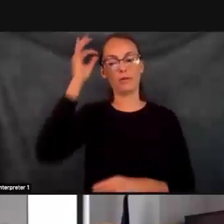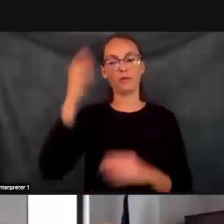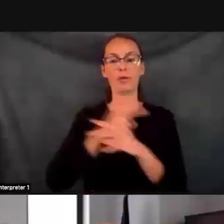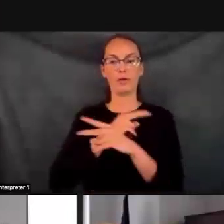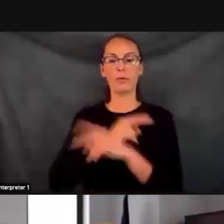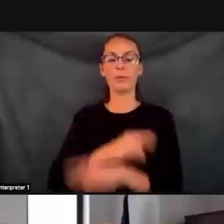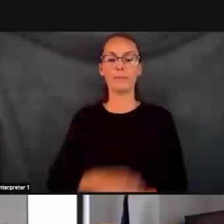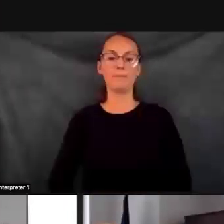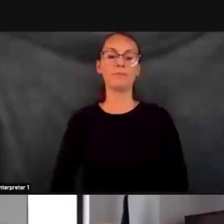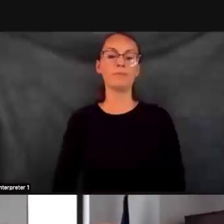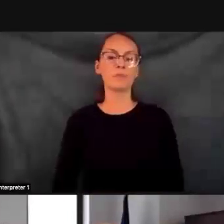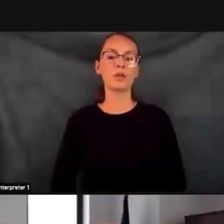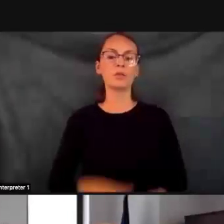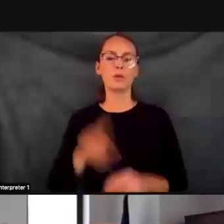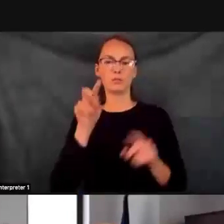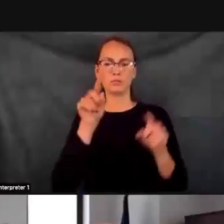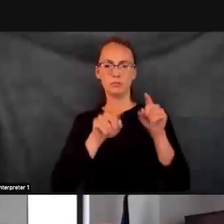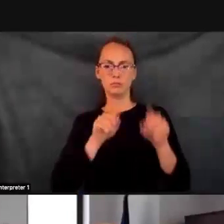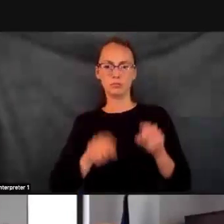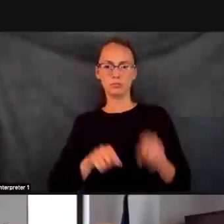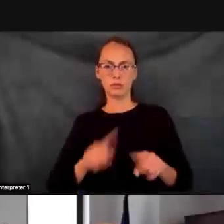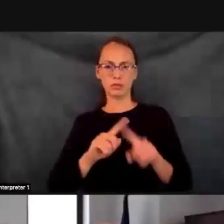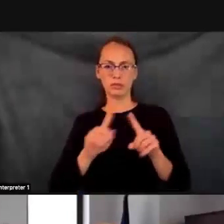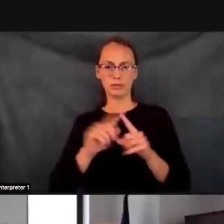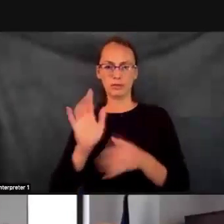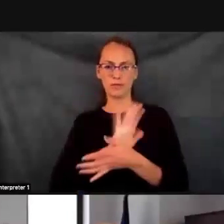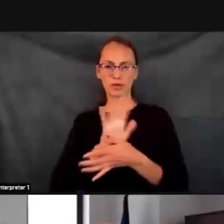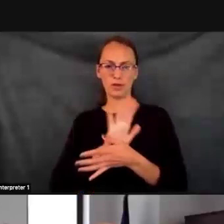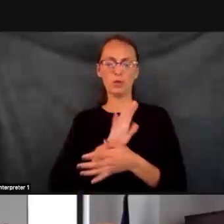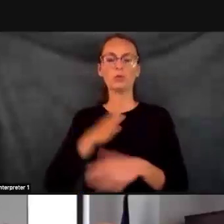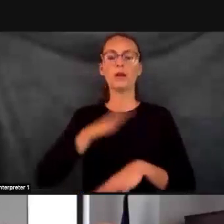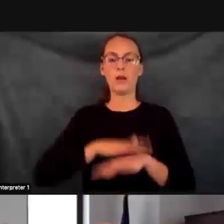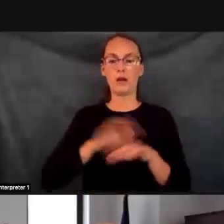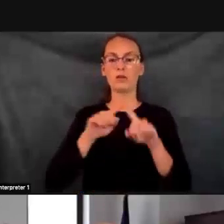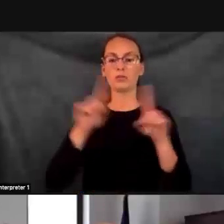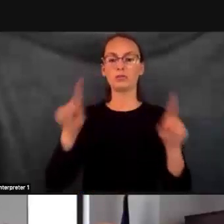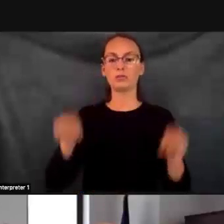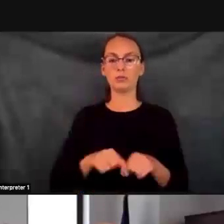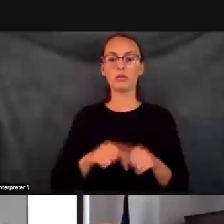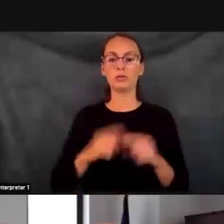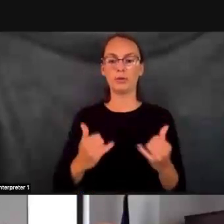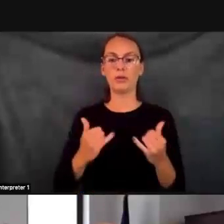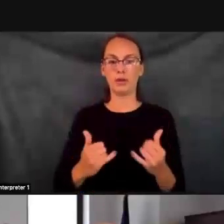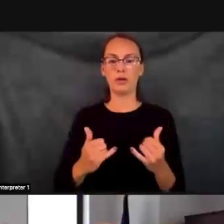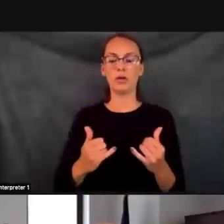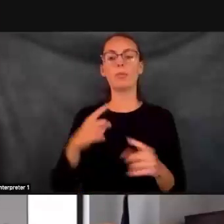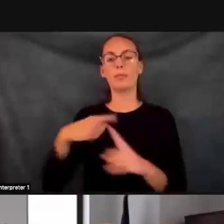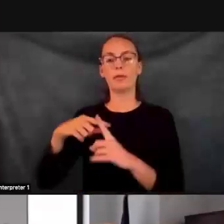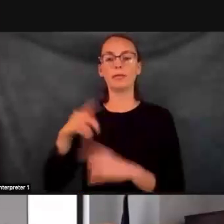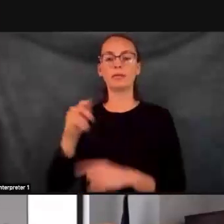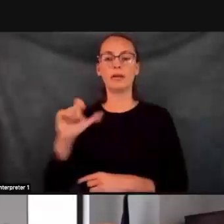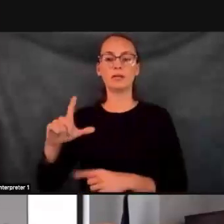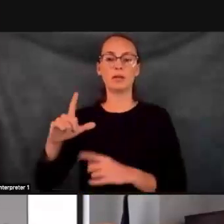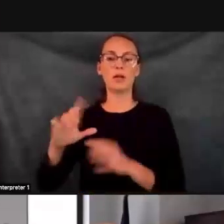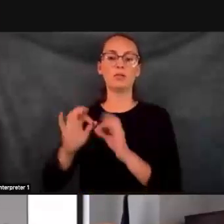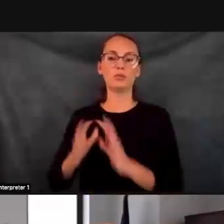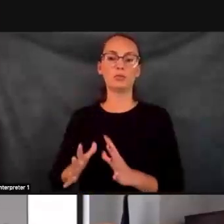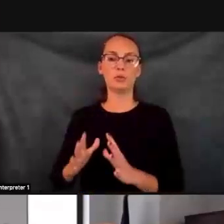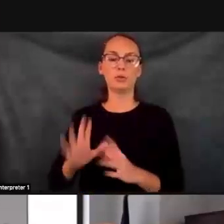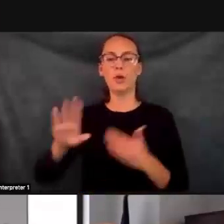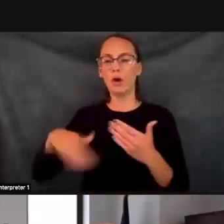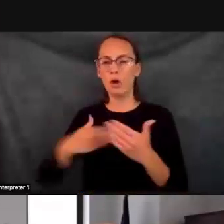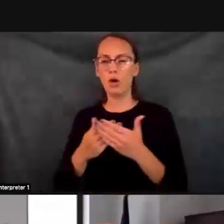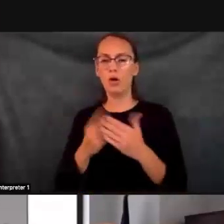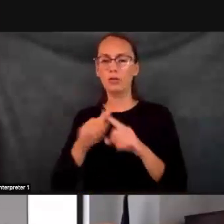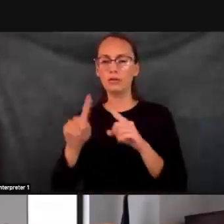a la intérprete de ASL durante la audiencia. Puede ser que no vean a todos durante la